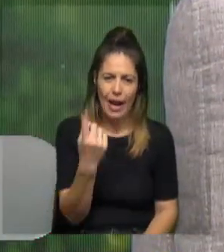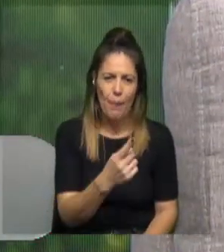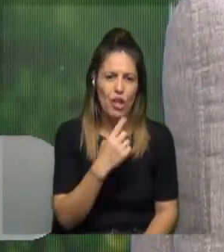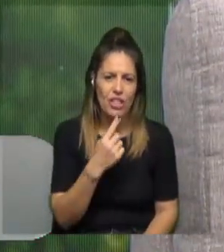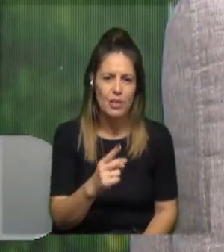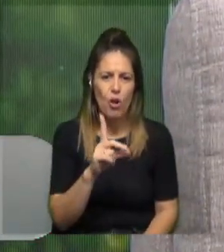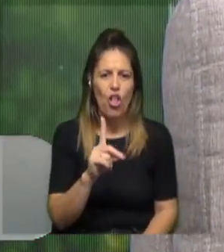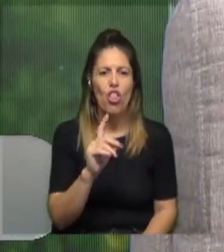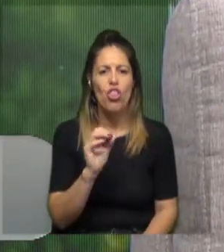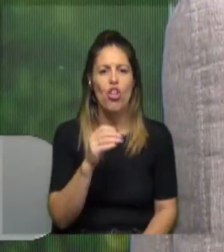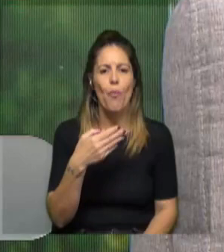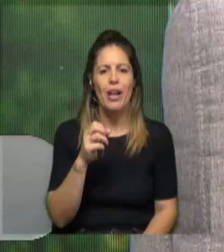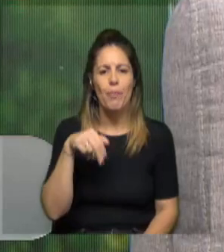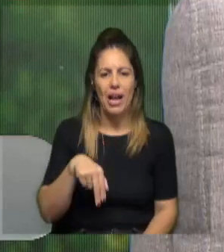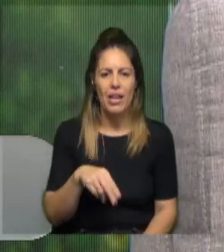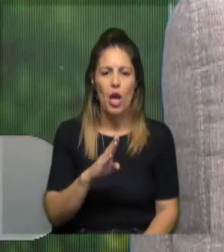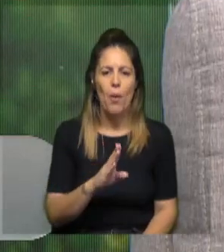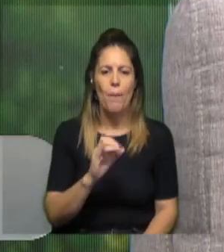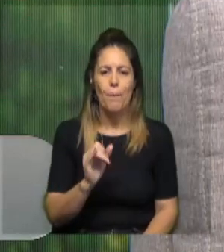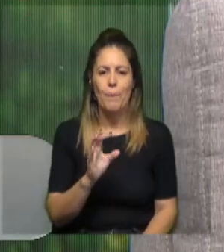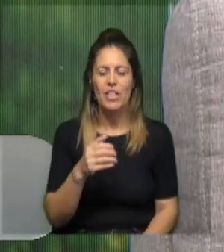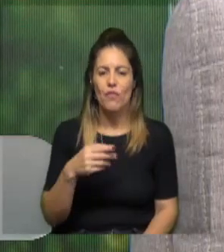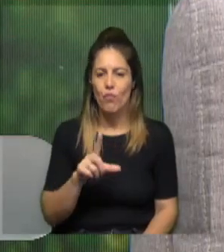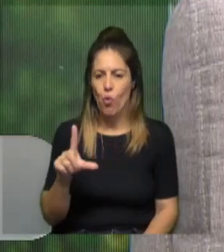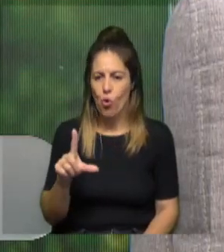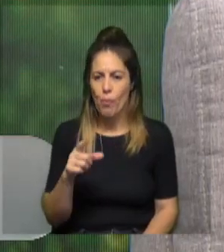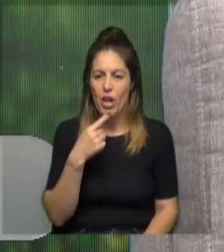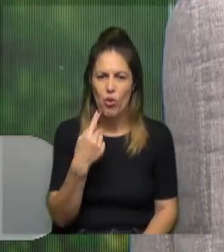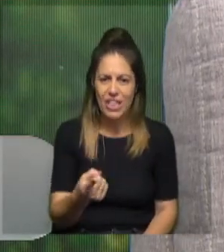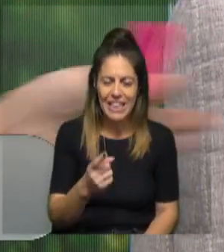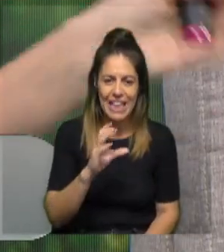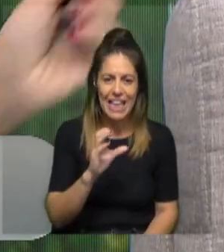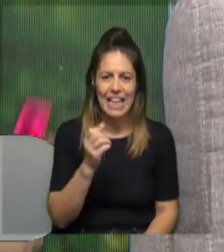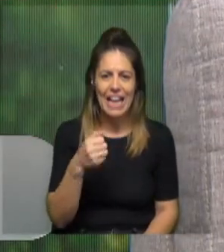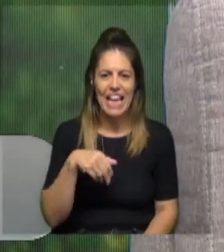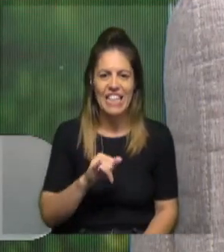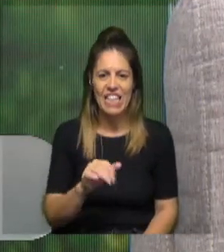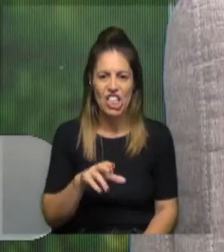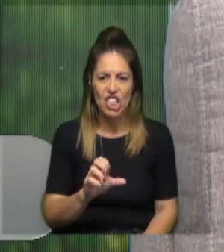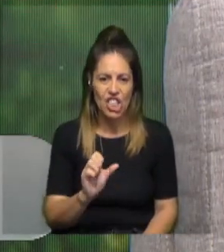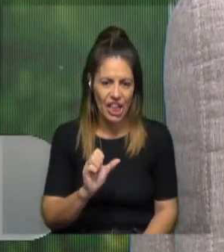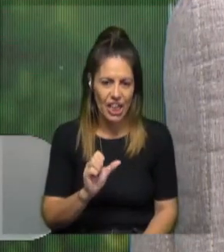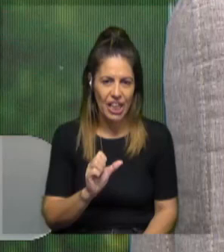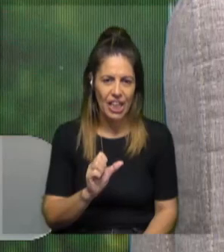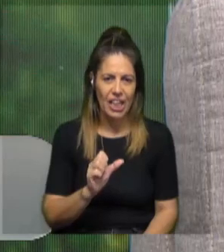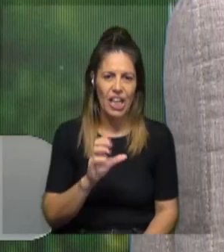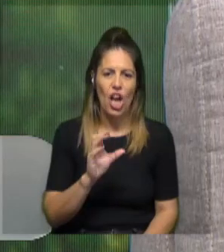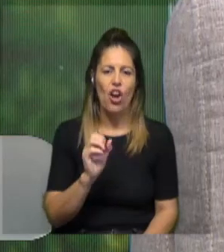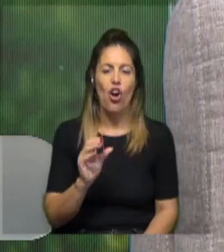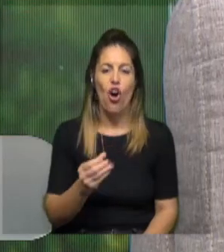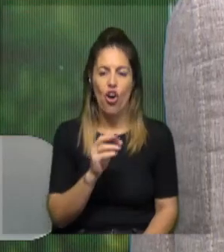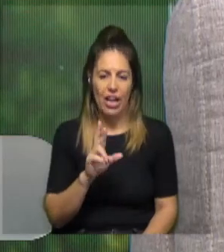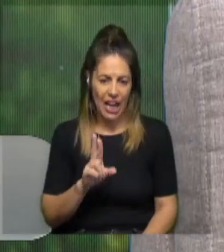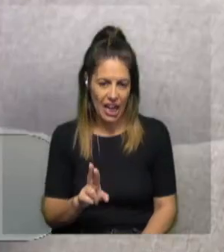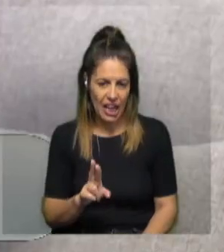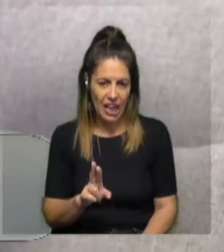decimos Doberman, un pitbull. Pero vos tiraste acá a la pasada Caniche y Labrador. Y Cocker, labrador que es